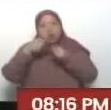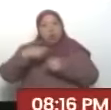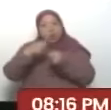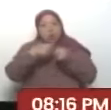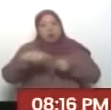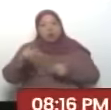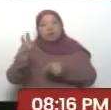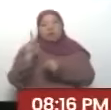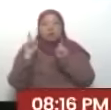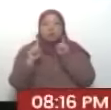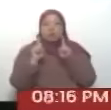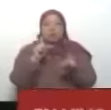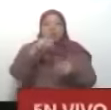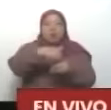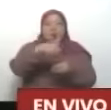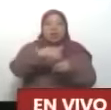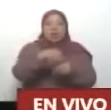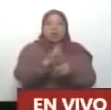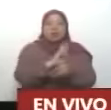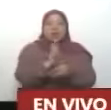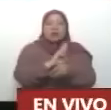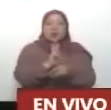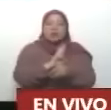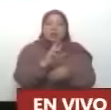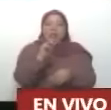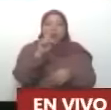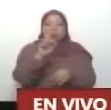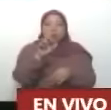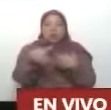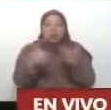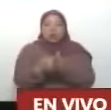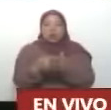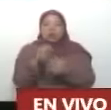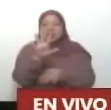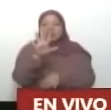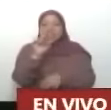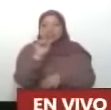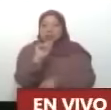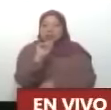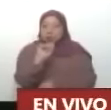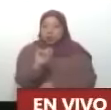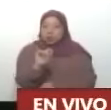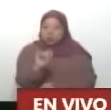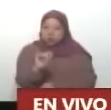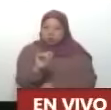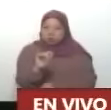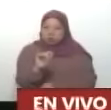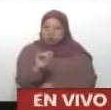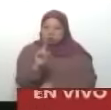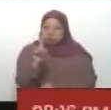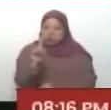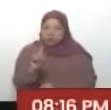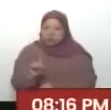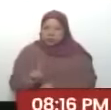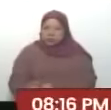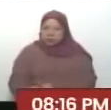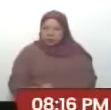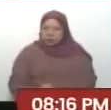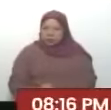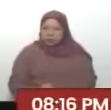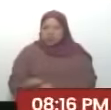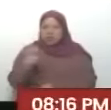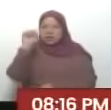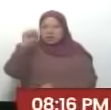vengan a votar directo. Sí, sí, sí, y así fue, en 15 segundos, menos de 15 segundos voté, tum, tum, tum, tum.